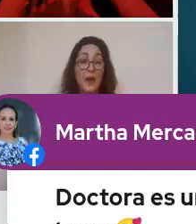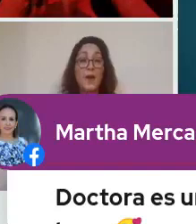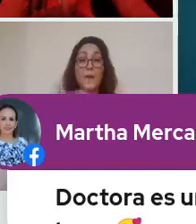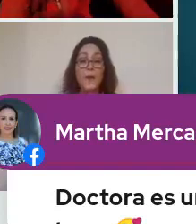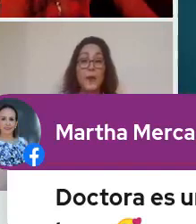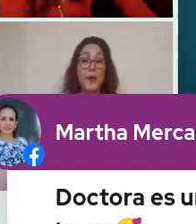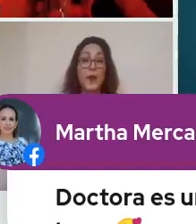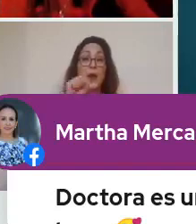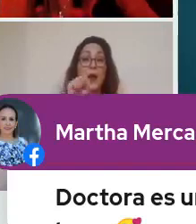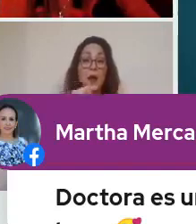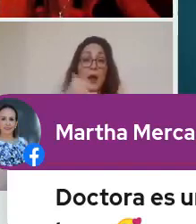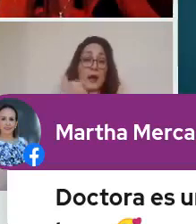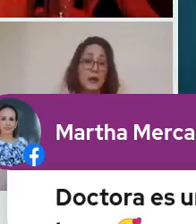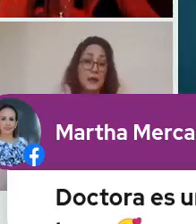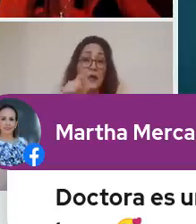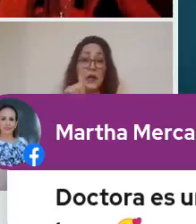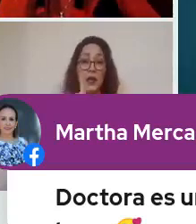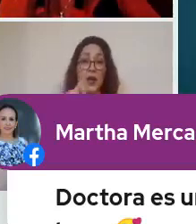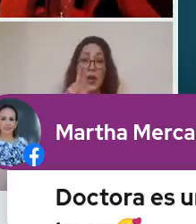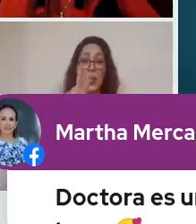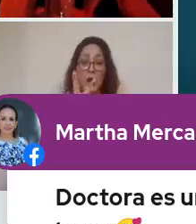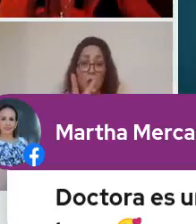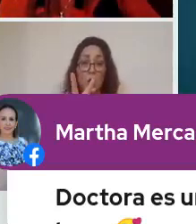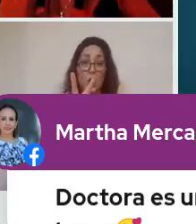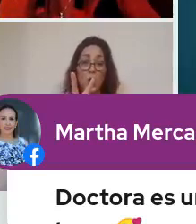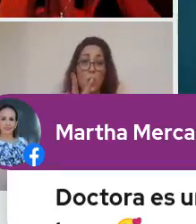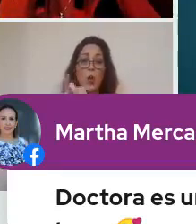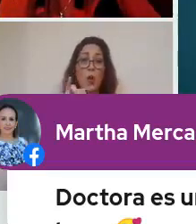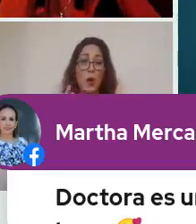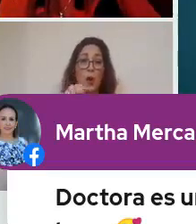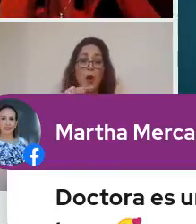jugaste fútbol y tienes que seguir y tienes que comer, ¿no? Entonces, bueno, pues también,